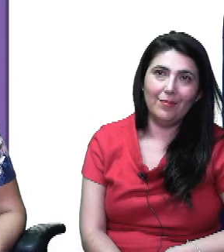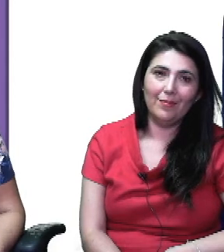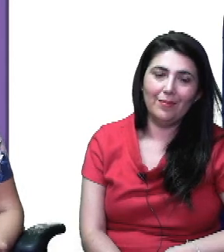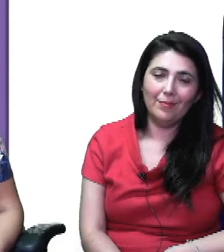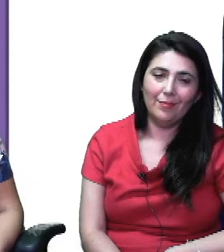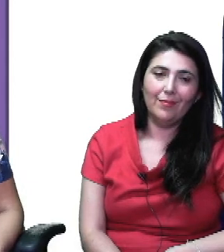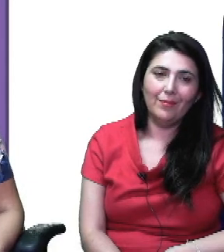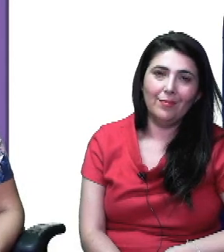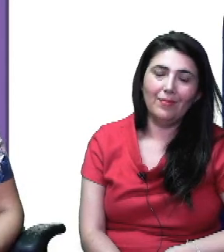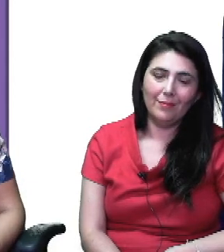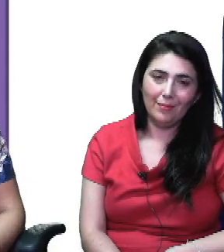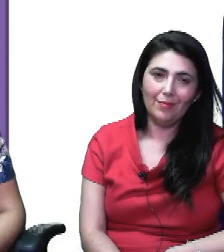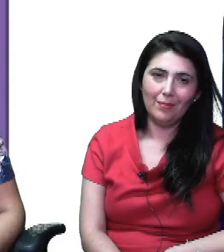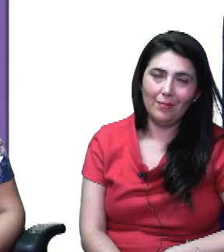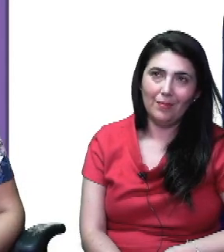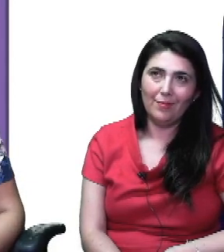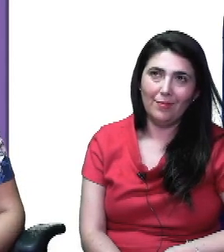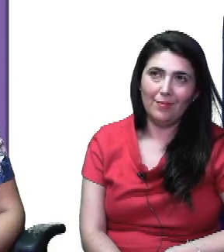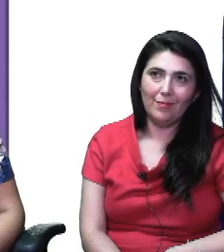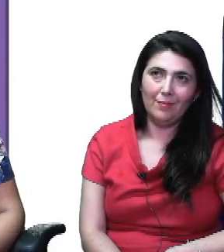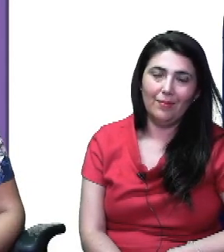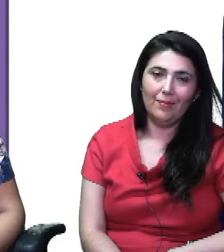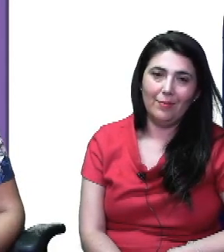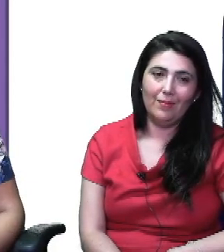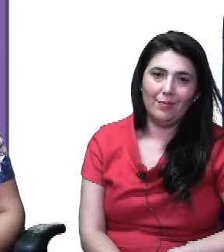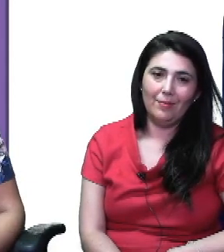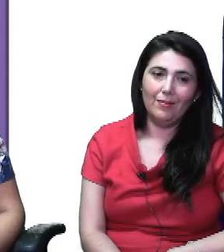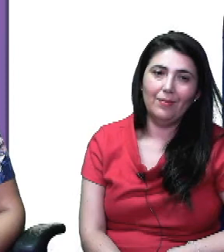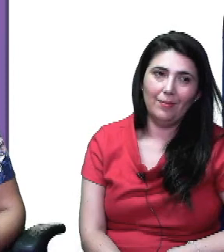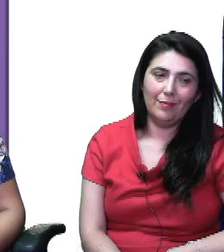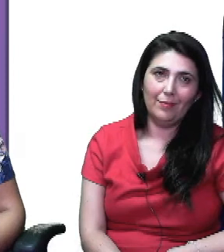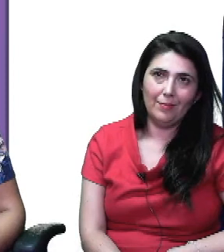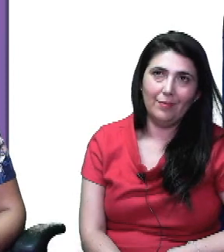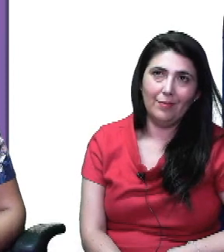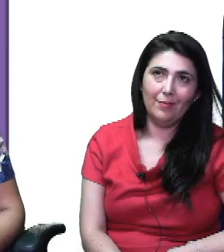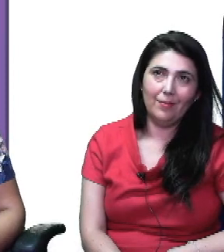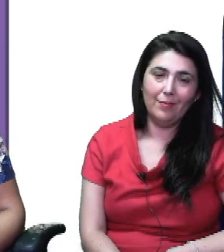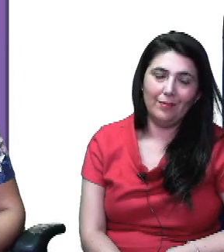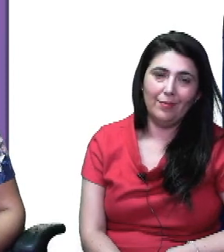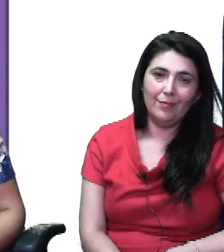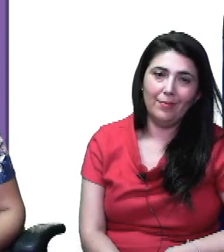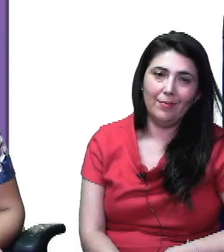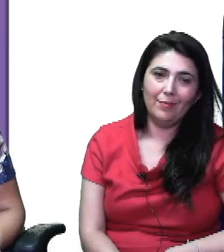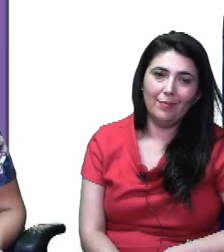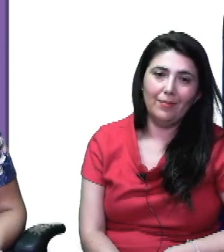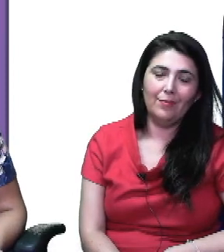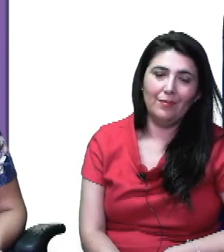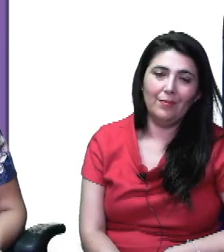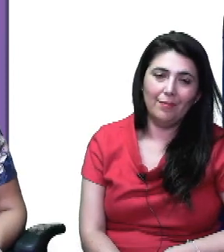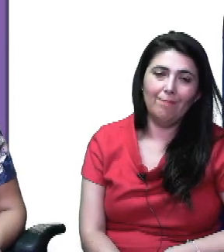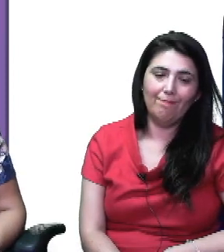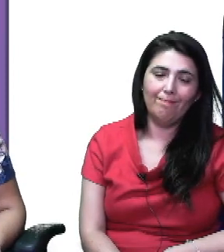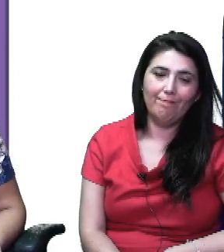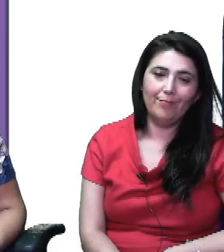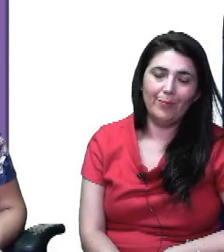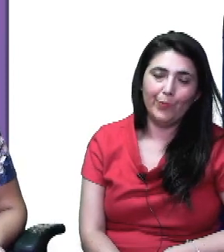tanto sectorial, ¿cierto? Si lo vemos desde el ámbito de la salud, que es trabajar de manera coordinada, como también a nivel intersectorial, ¿ya?